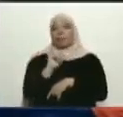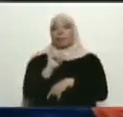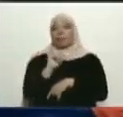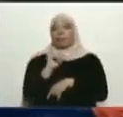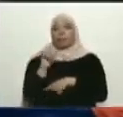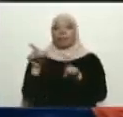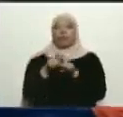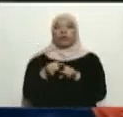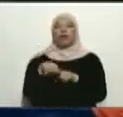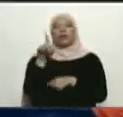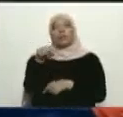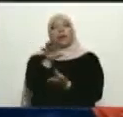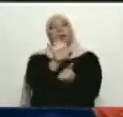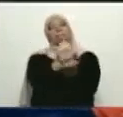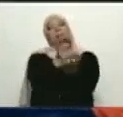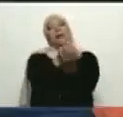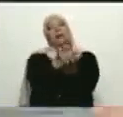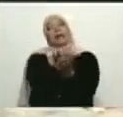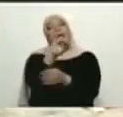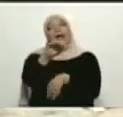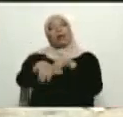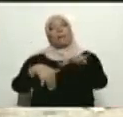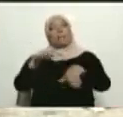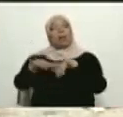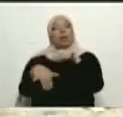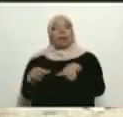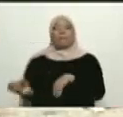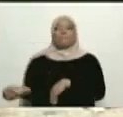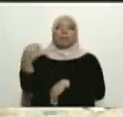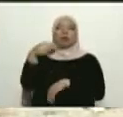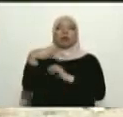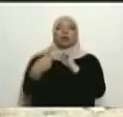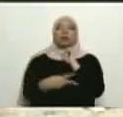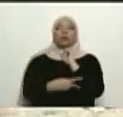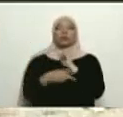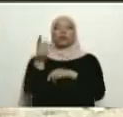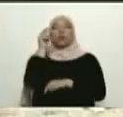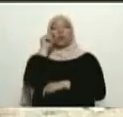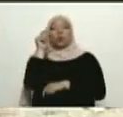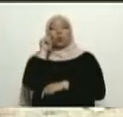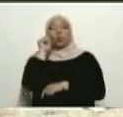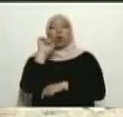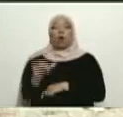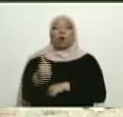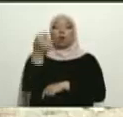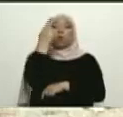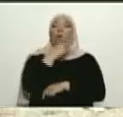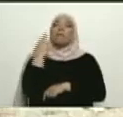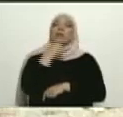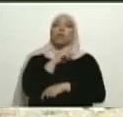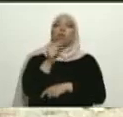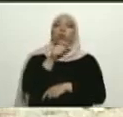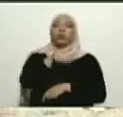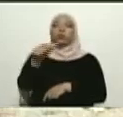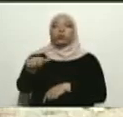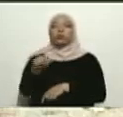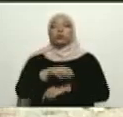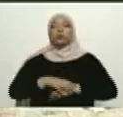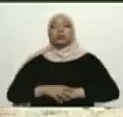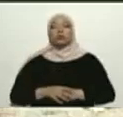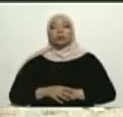restinga margarita fueron uno de los parques más visitados también los destinos turísticos con mayor ocupación fueron los roques